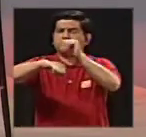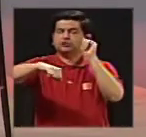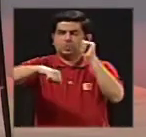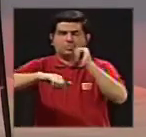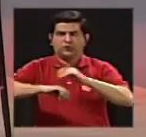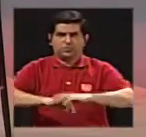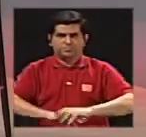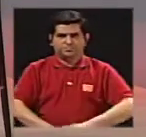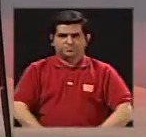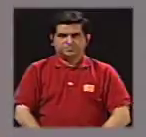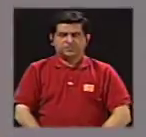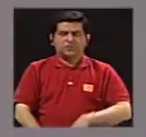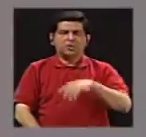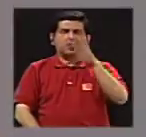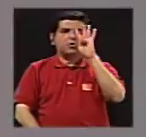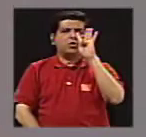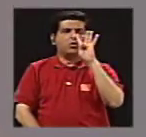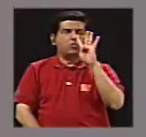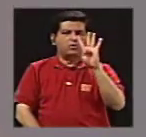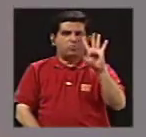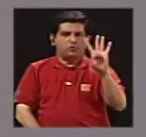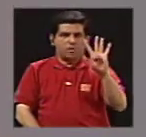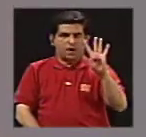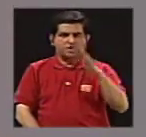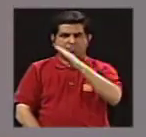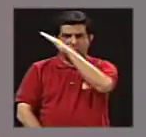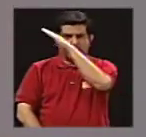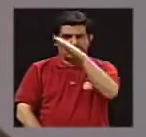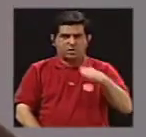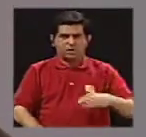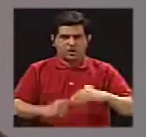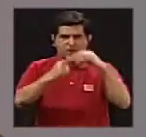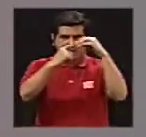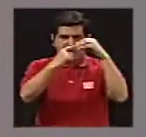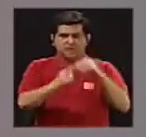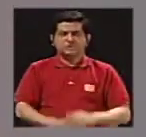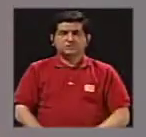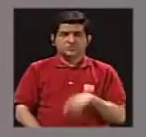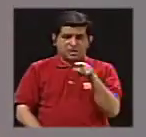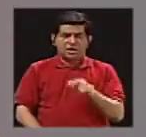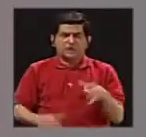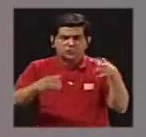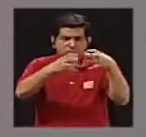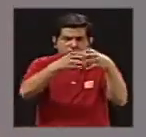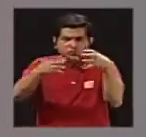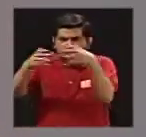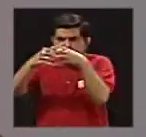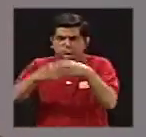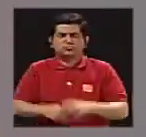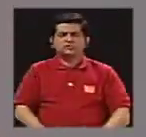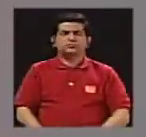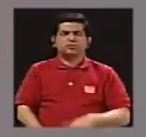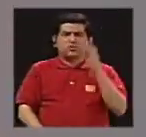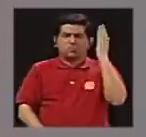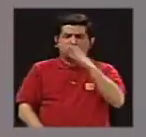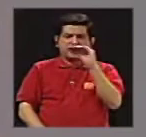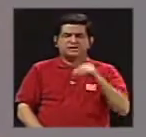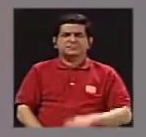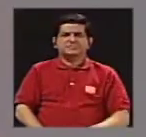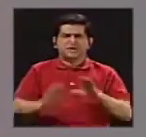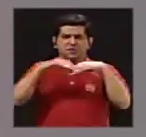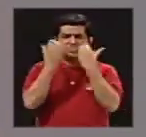eh con cuatro ejes principales que son los que han agrupado a las ponencias y a las comisiones el que haer